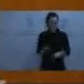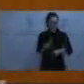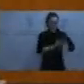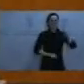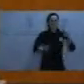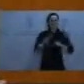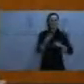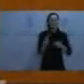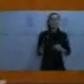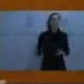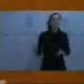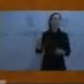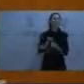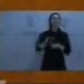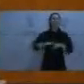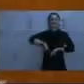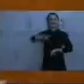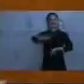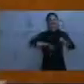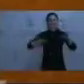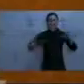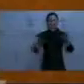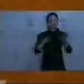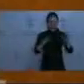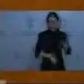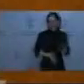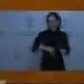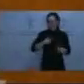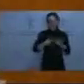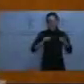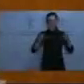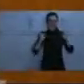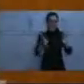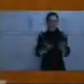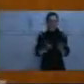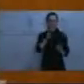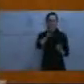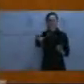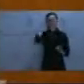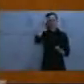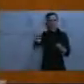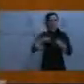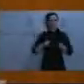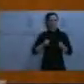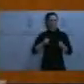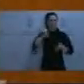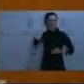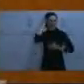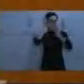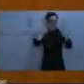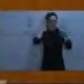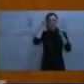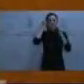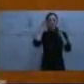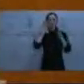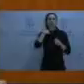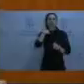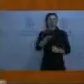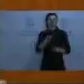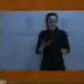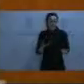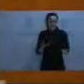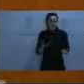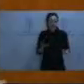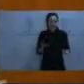usted propone para un problema grave en general en Asturias. Y yo creo que la sanidad animal, se lo digo